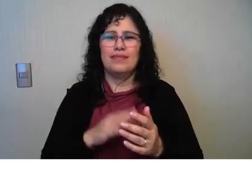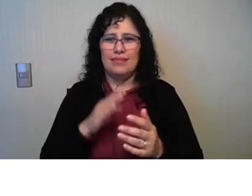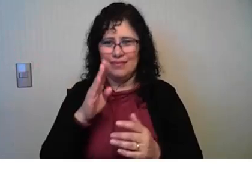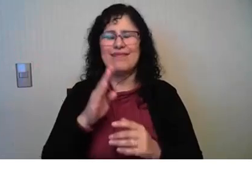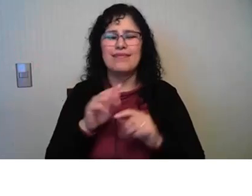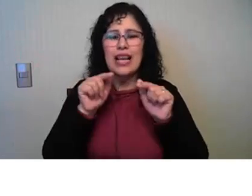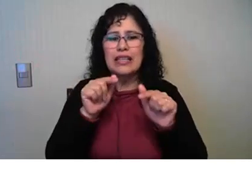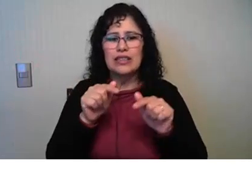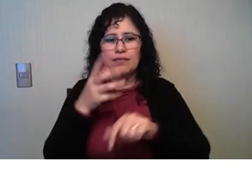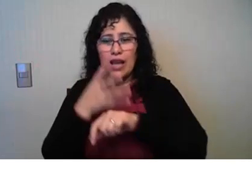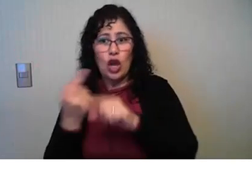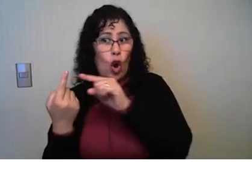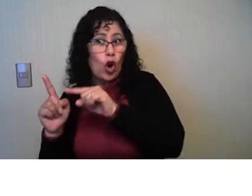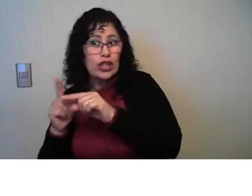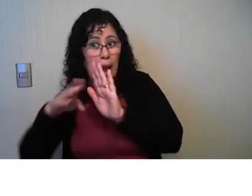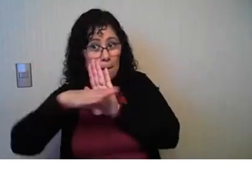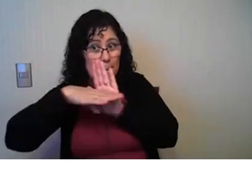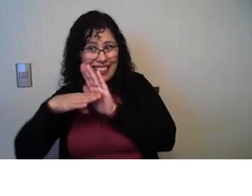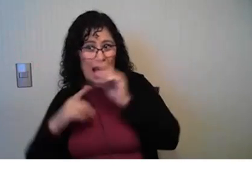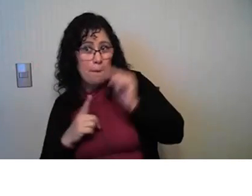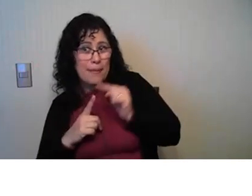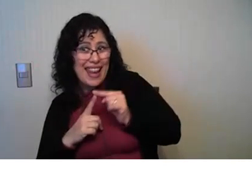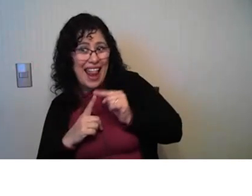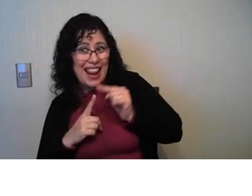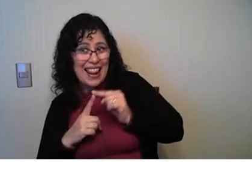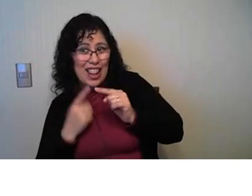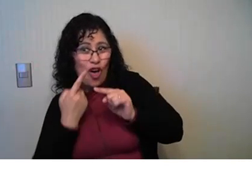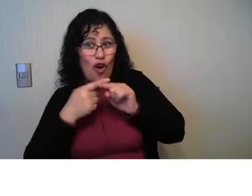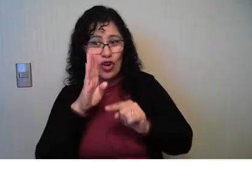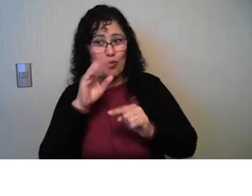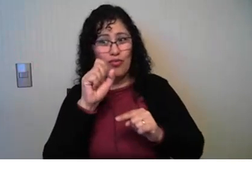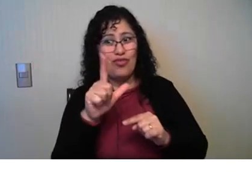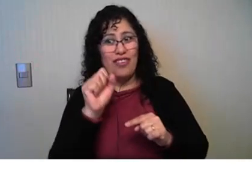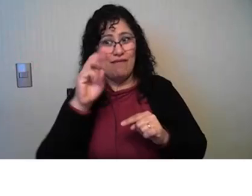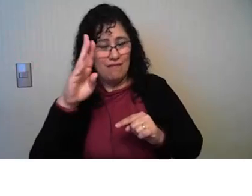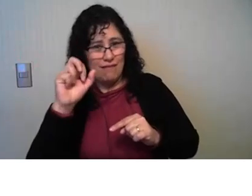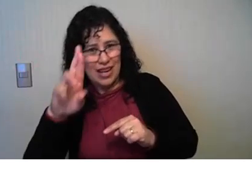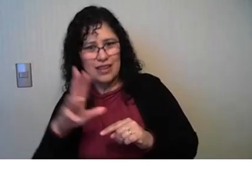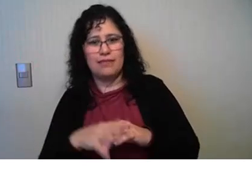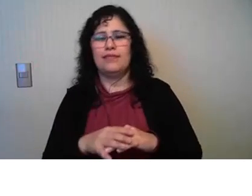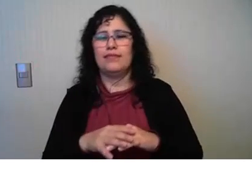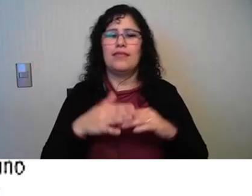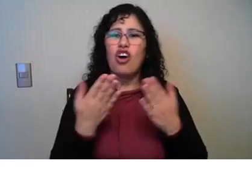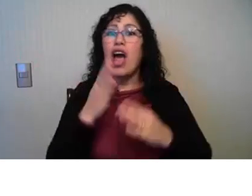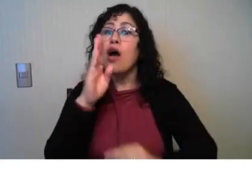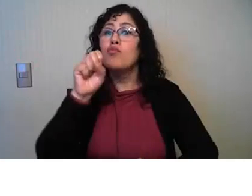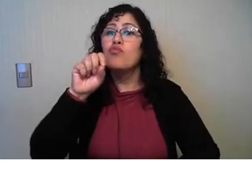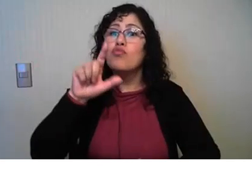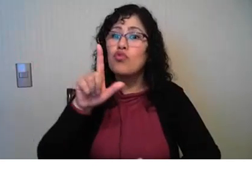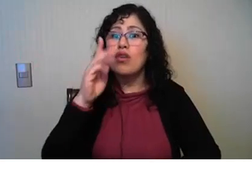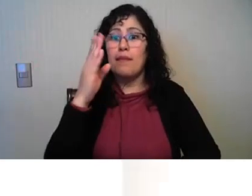una porción espinal. La porción vulvar forma parte del núcleo ambiguo. Bueno,